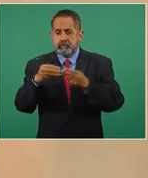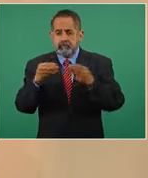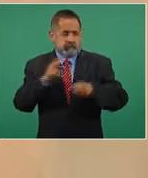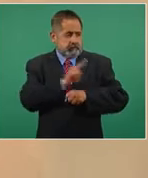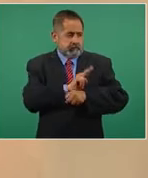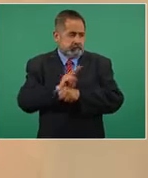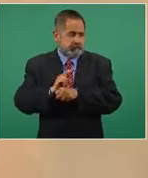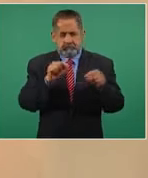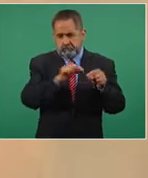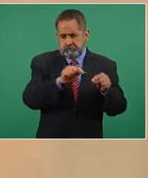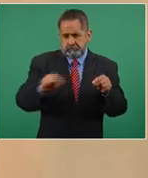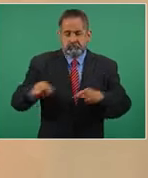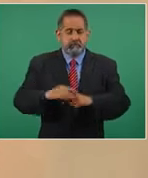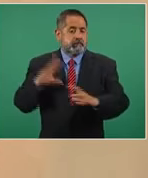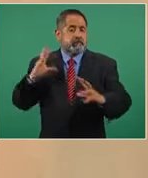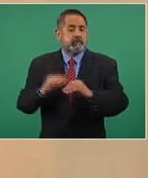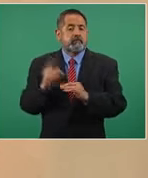en el mes,